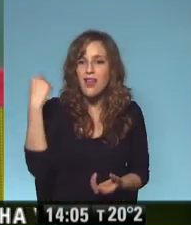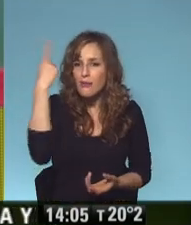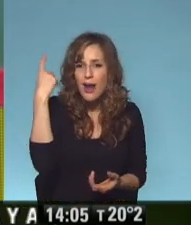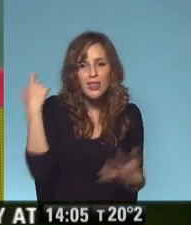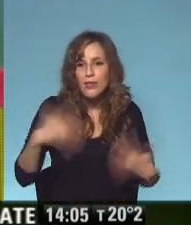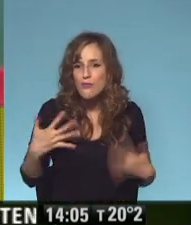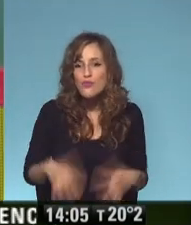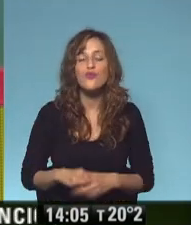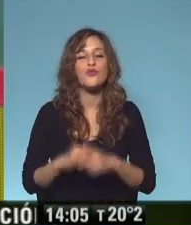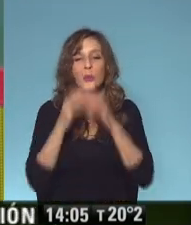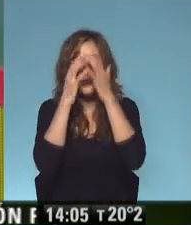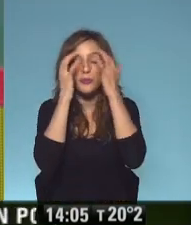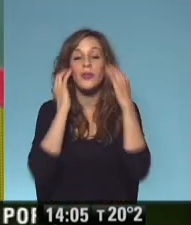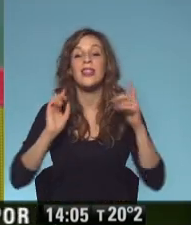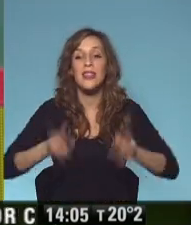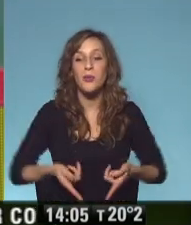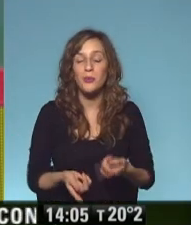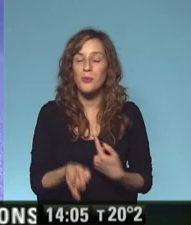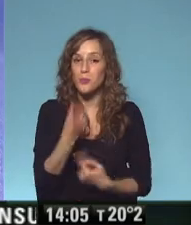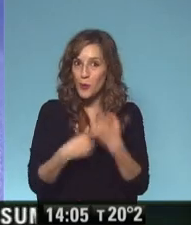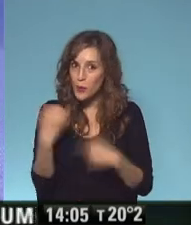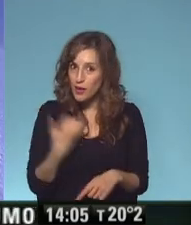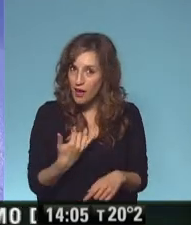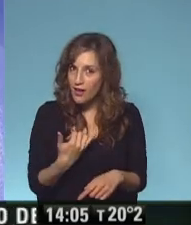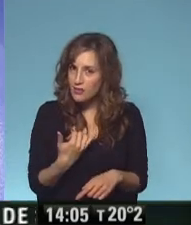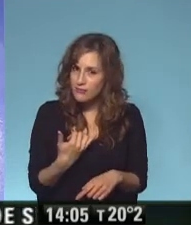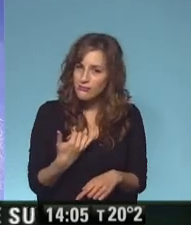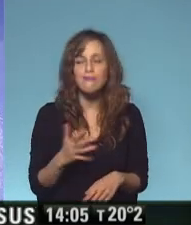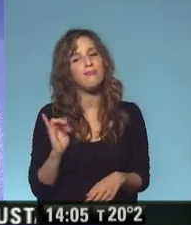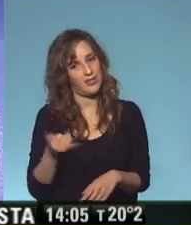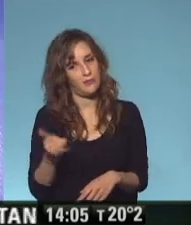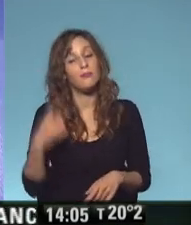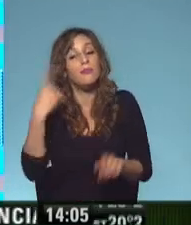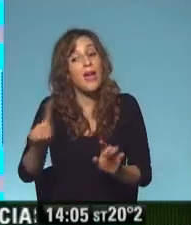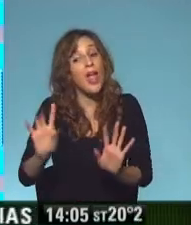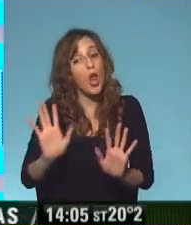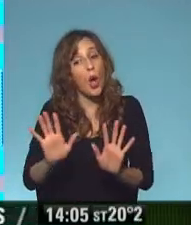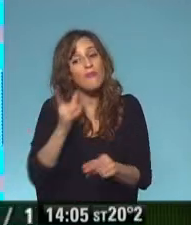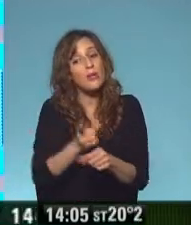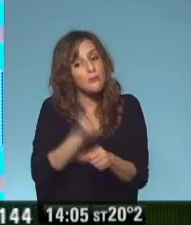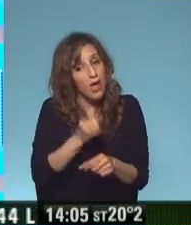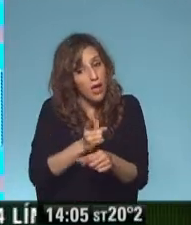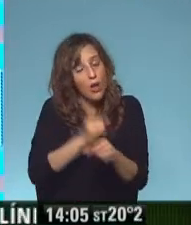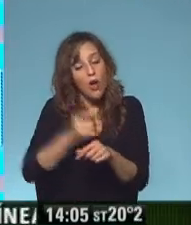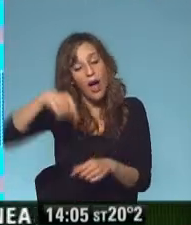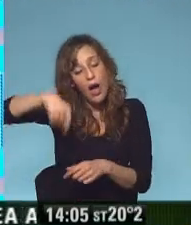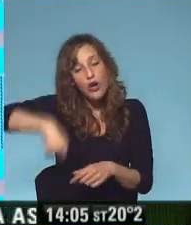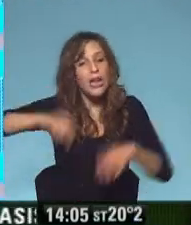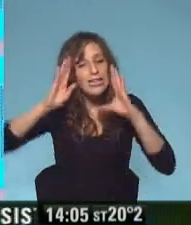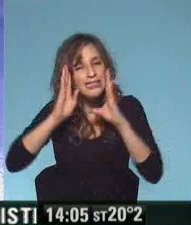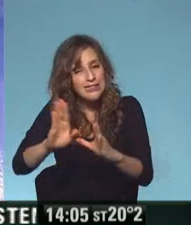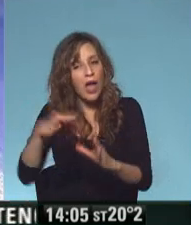y me dijeron que había preguntas, ¿no? Para contestar. Sí, pero antes de las preguntas, es muy importante que nos lavemos las manos.